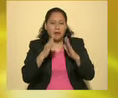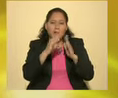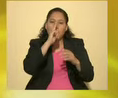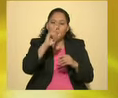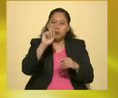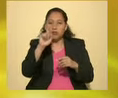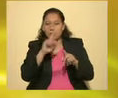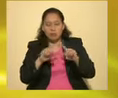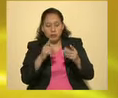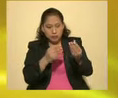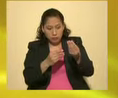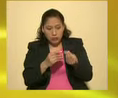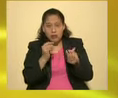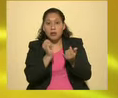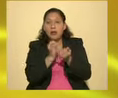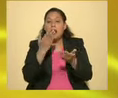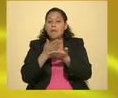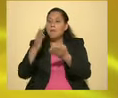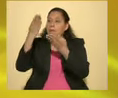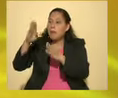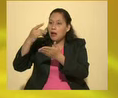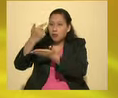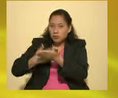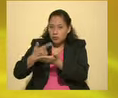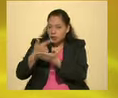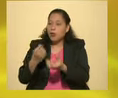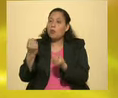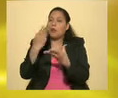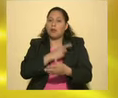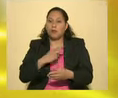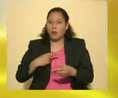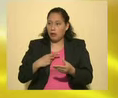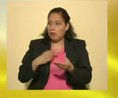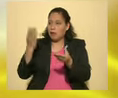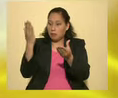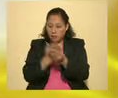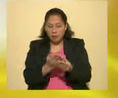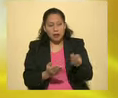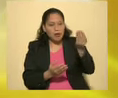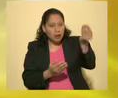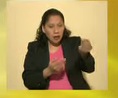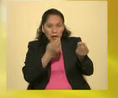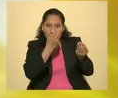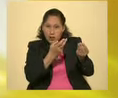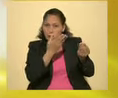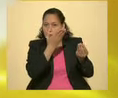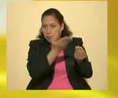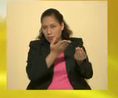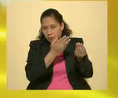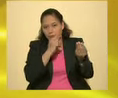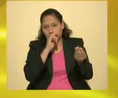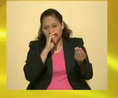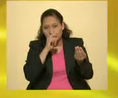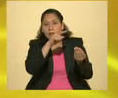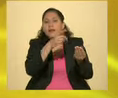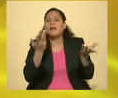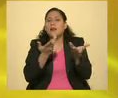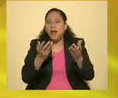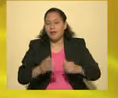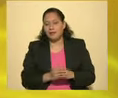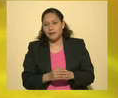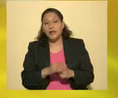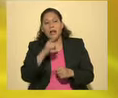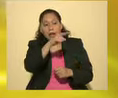cuenta de tu banco o de la institución a la que tú le debes. Exactamente. ¿Y qué van a hacer? Ellos